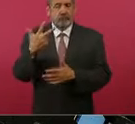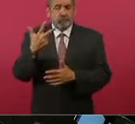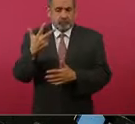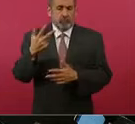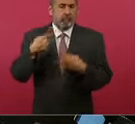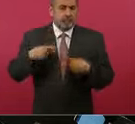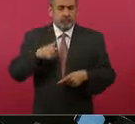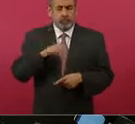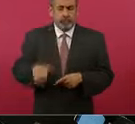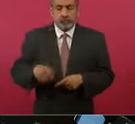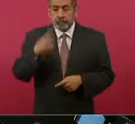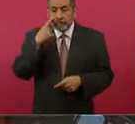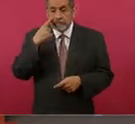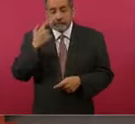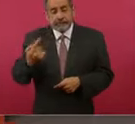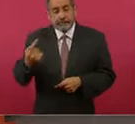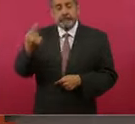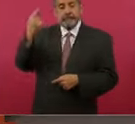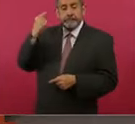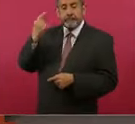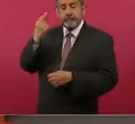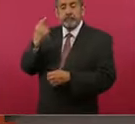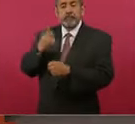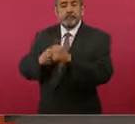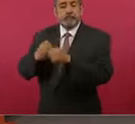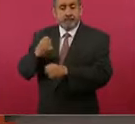pasó el año pasado.